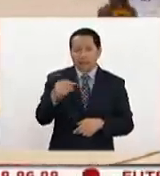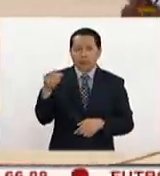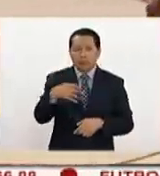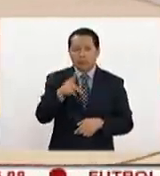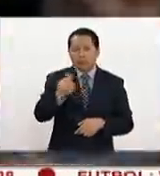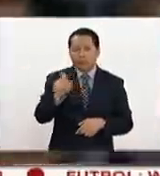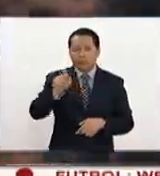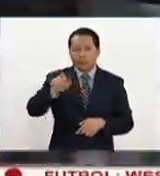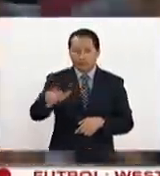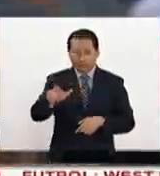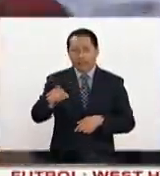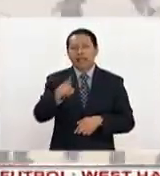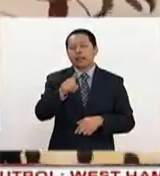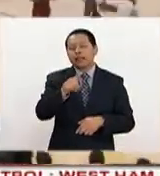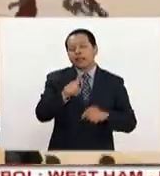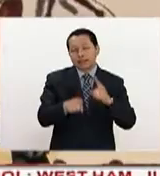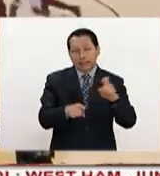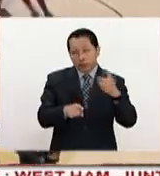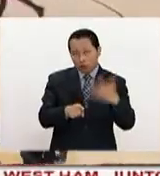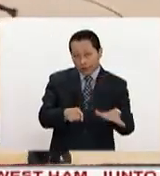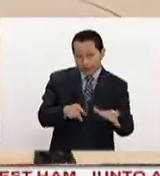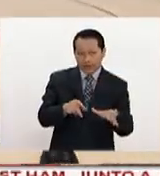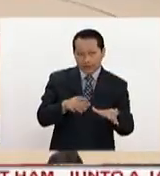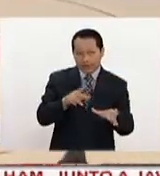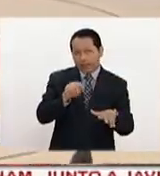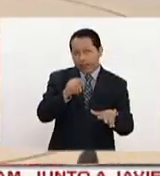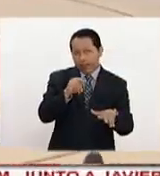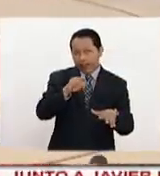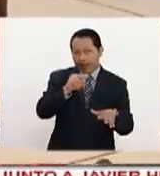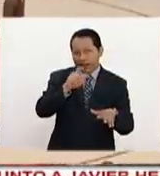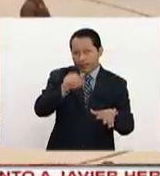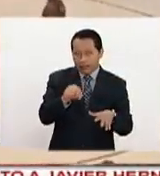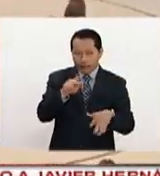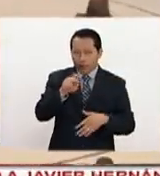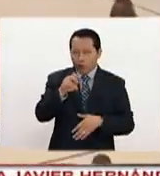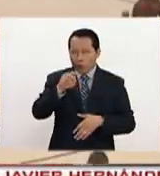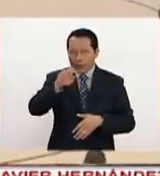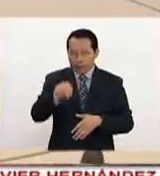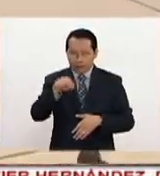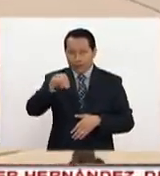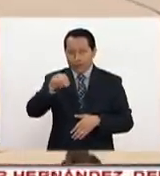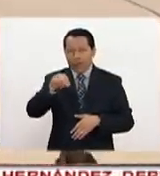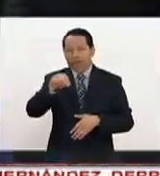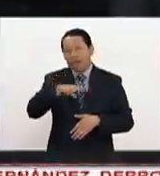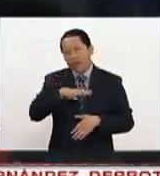vencieron 127-110 a los Trail Blazers de Portland en la NBA.